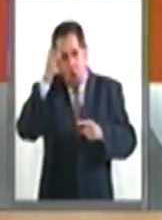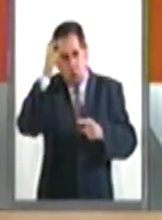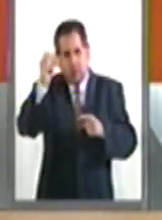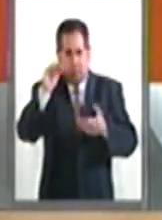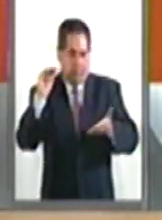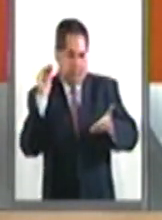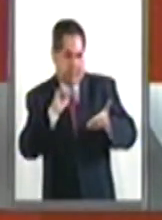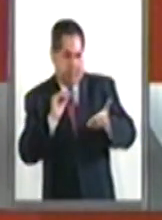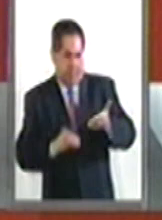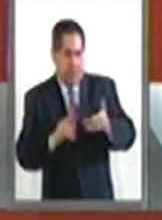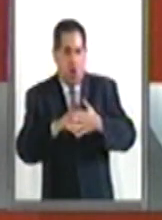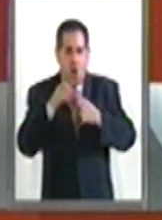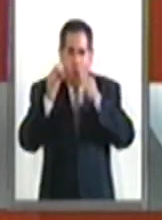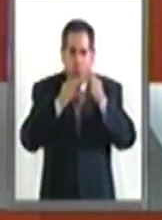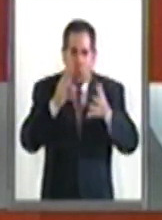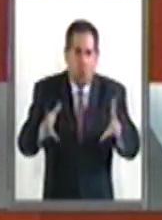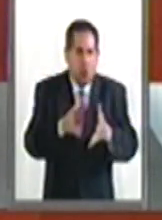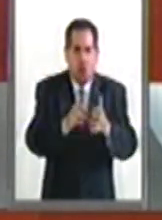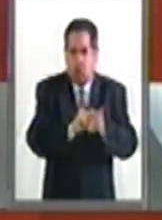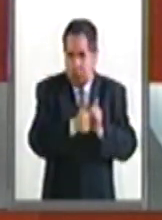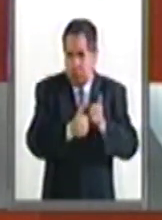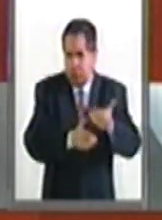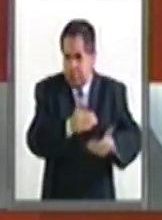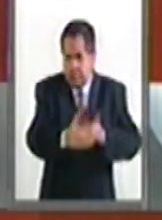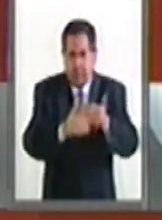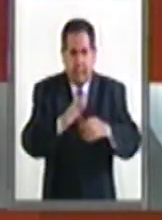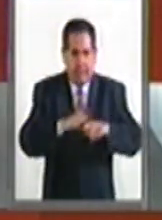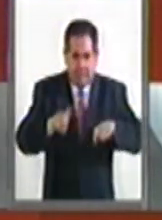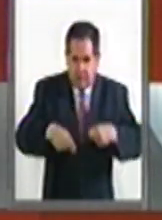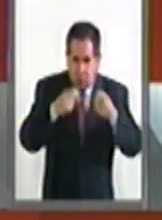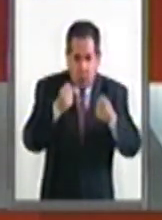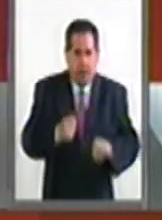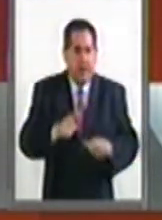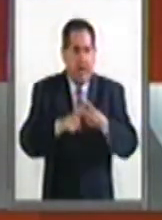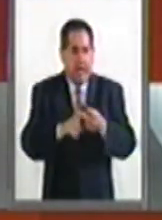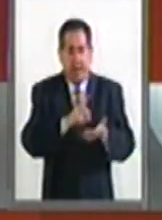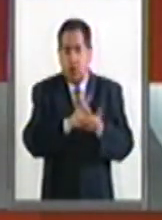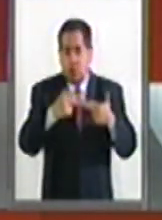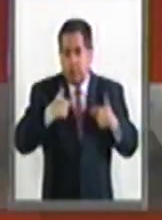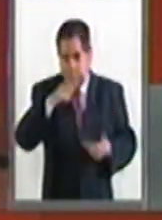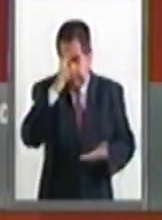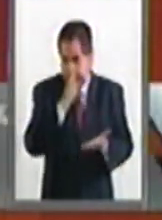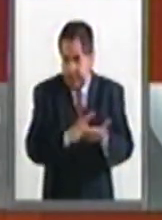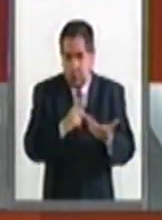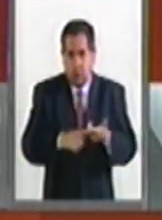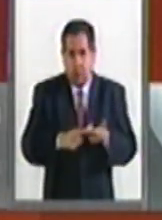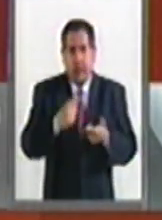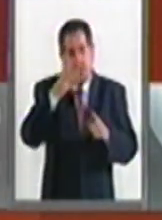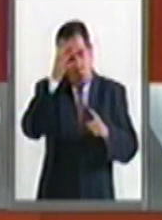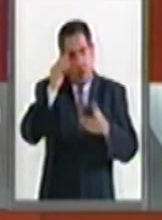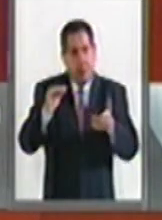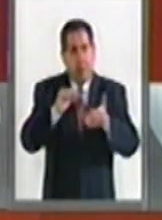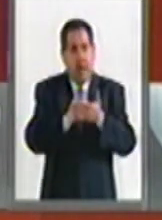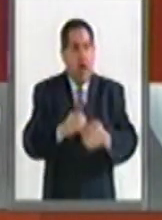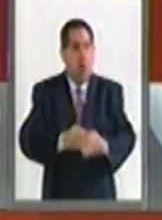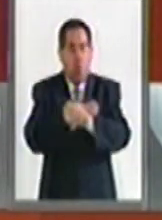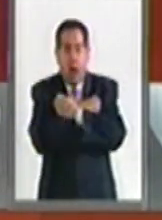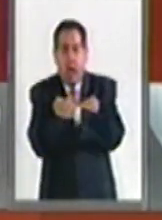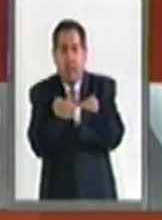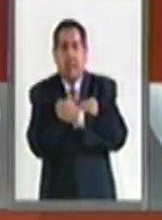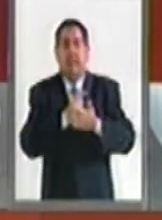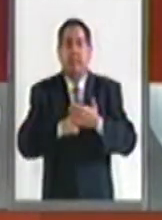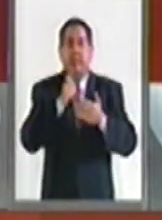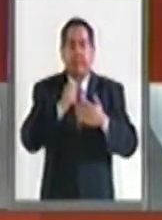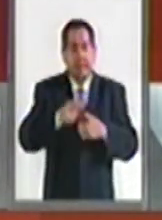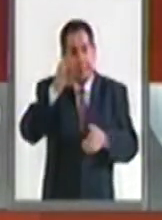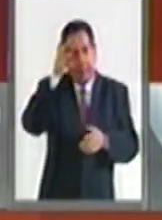conceptos: promoción, progresividad, garantía, respeto a los derechos humanos y el concepto de educación como